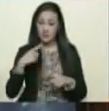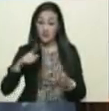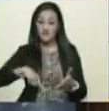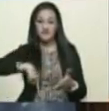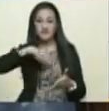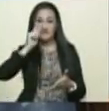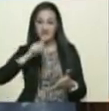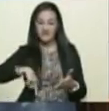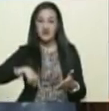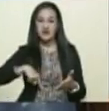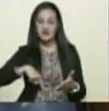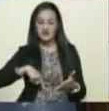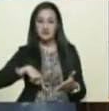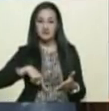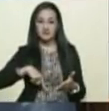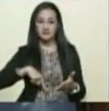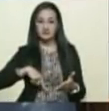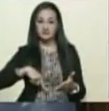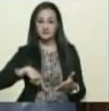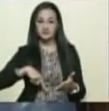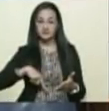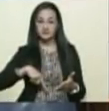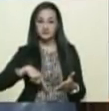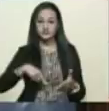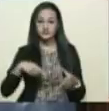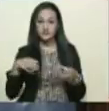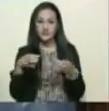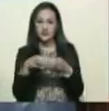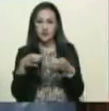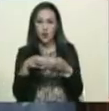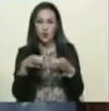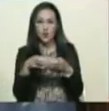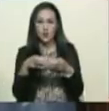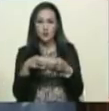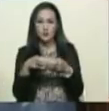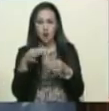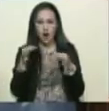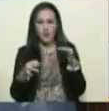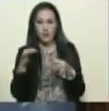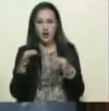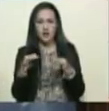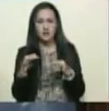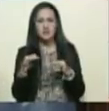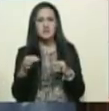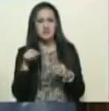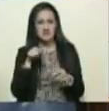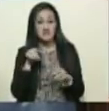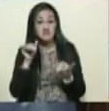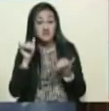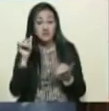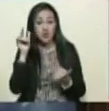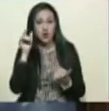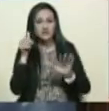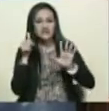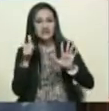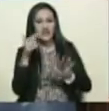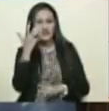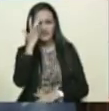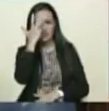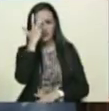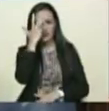contrato con el bufete parras al uso el 6 de febrero y al ver nuestro